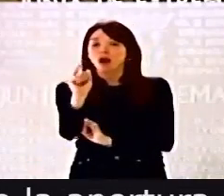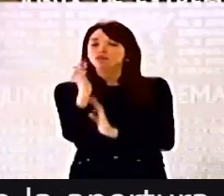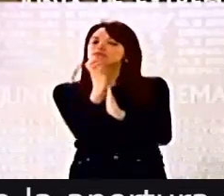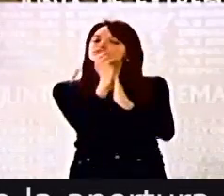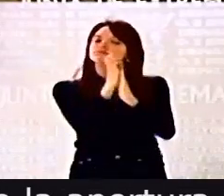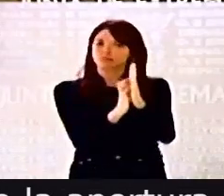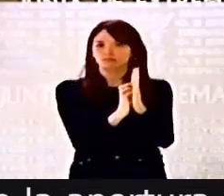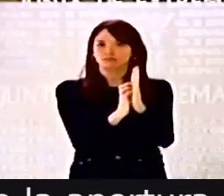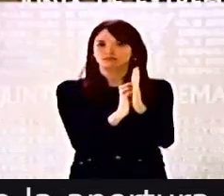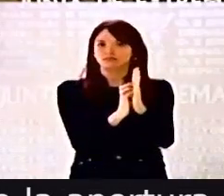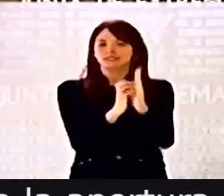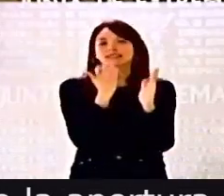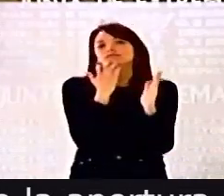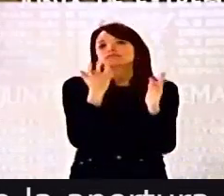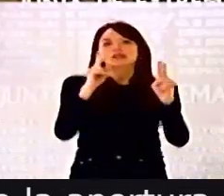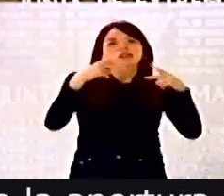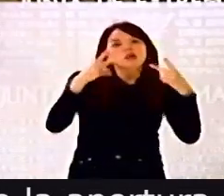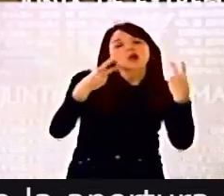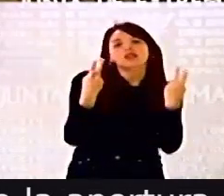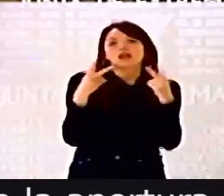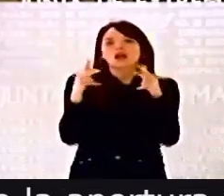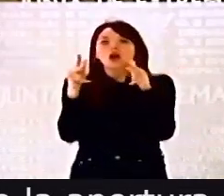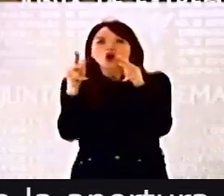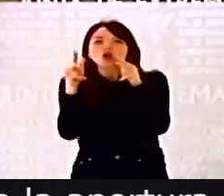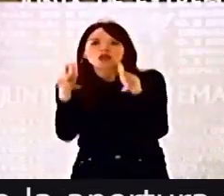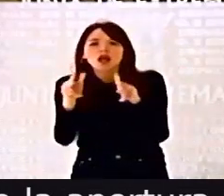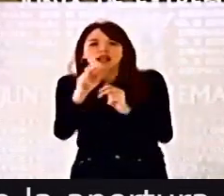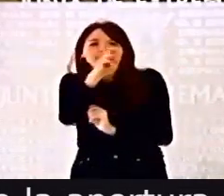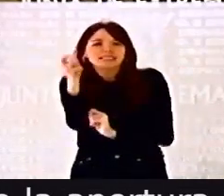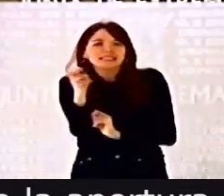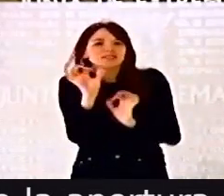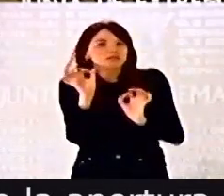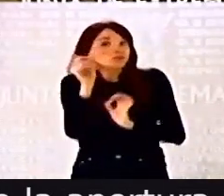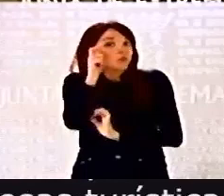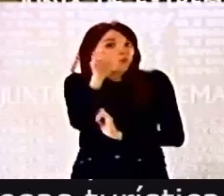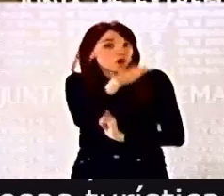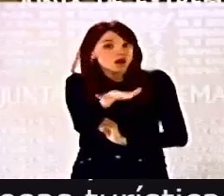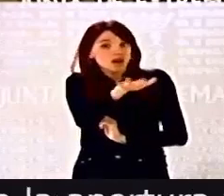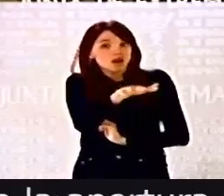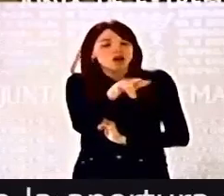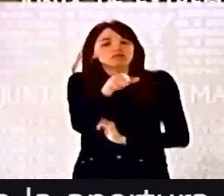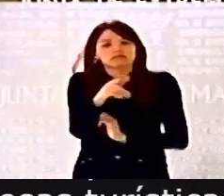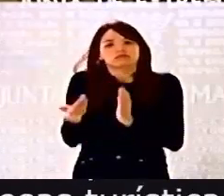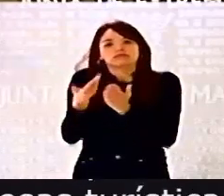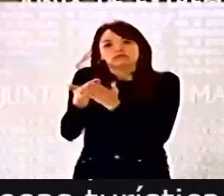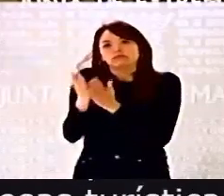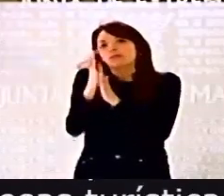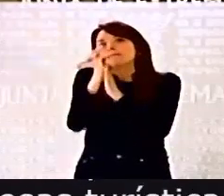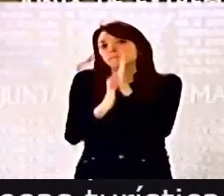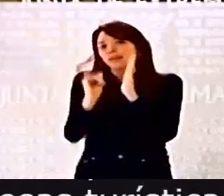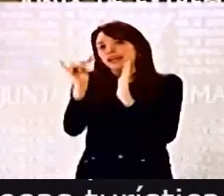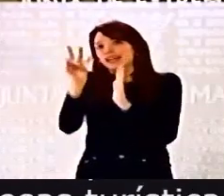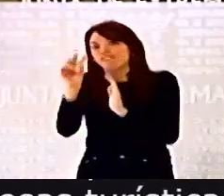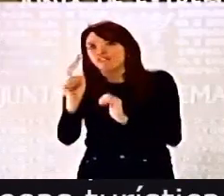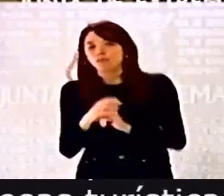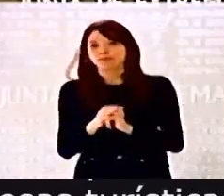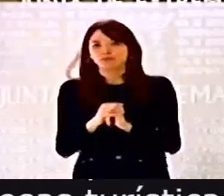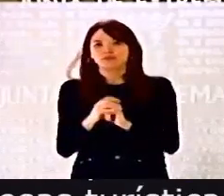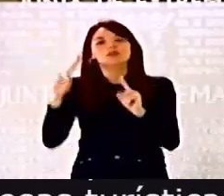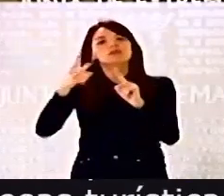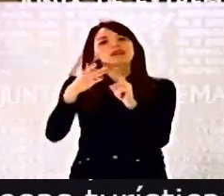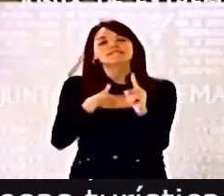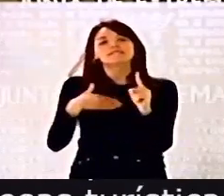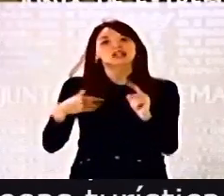sean alojamientos, restaurantes, turismo activo, etcétera, en el medio rural. El refuerzo del turismo de interior como